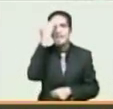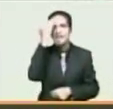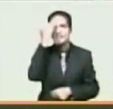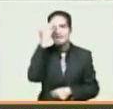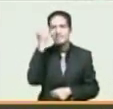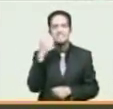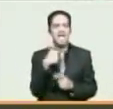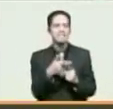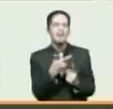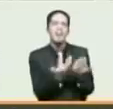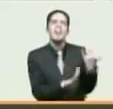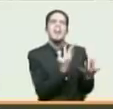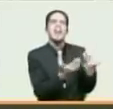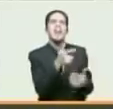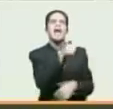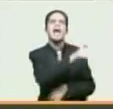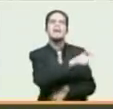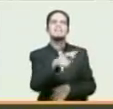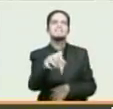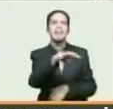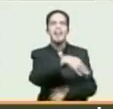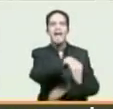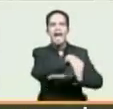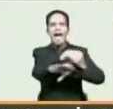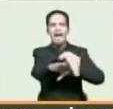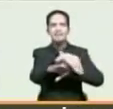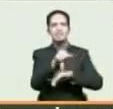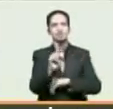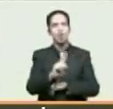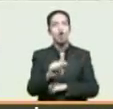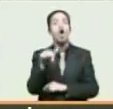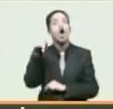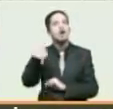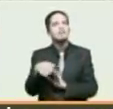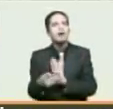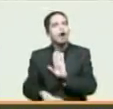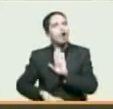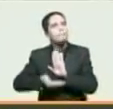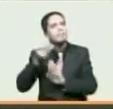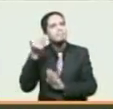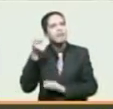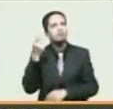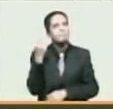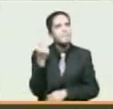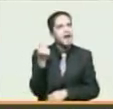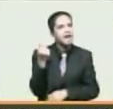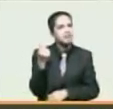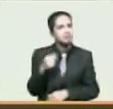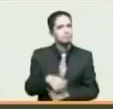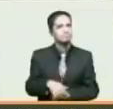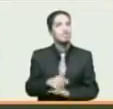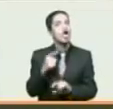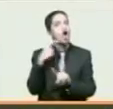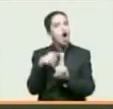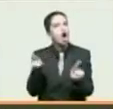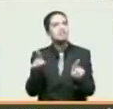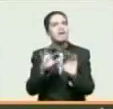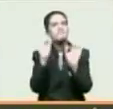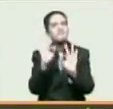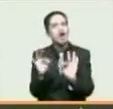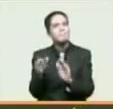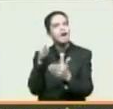quemando gente en la calle. No, hoy es aumentando los precios cada 3 horas, que es una forma de violencia contra nuestro